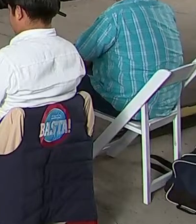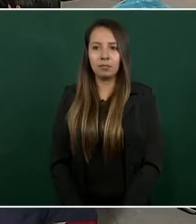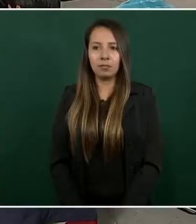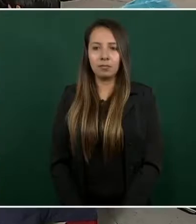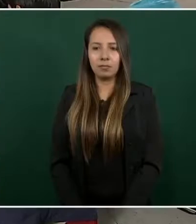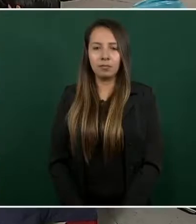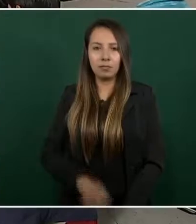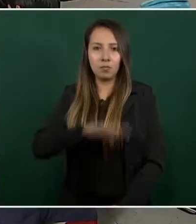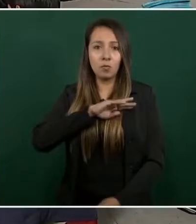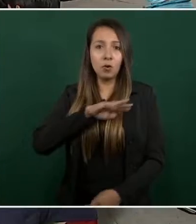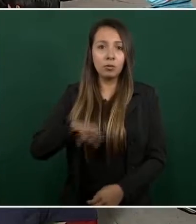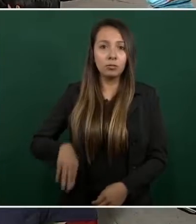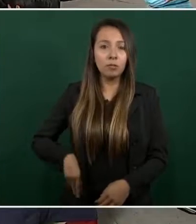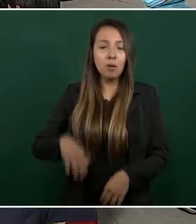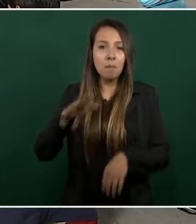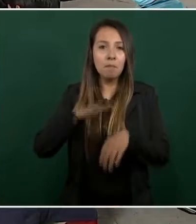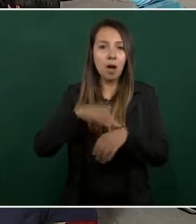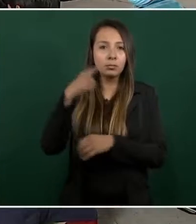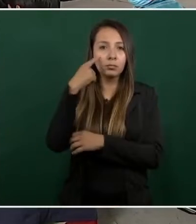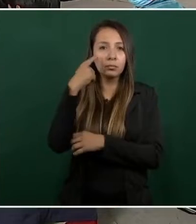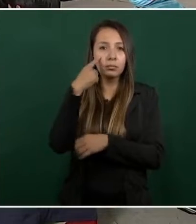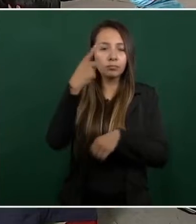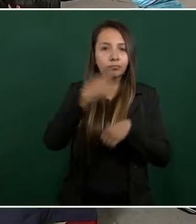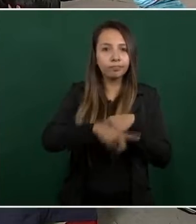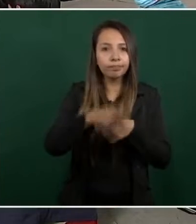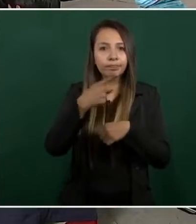municipios con mayor incidencia delictiva,